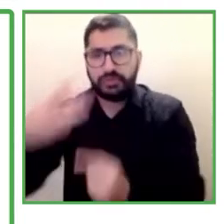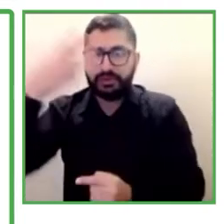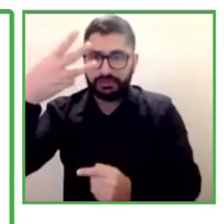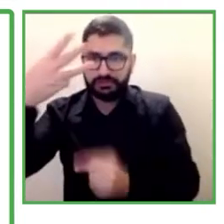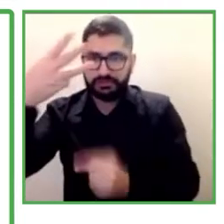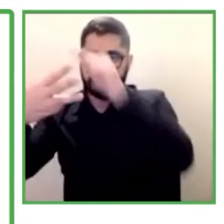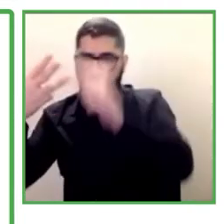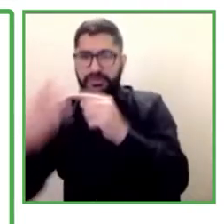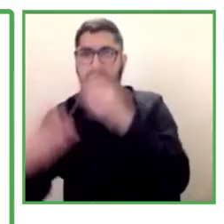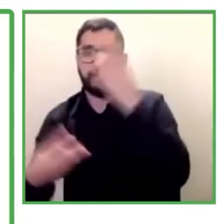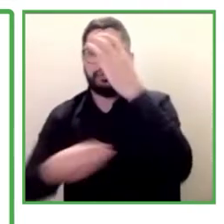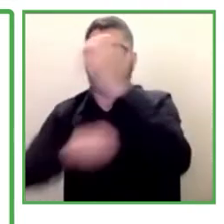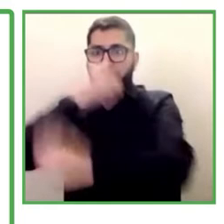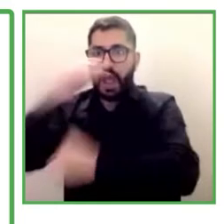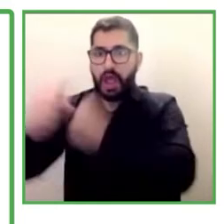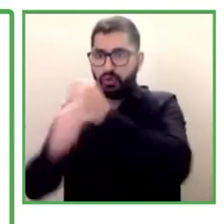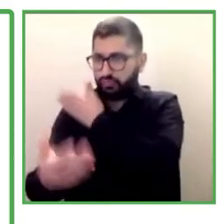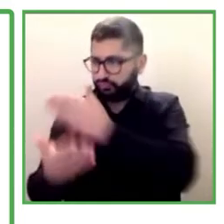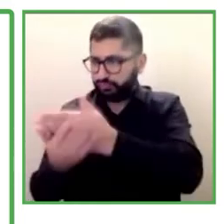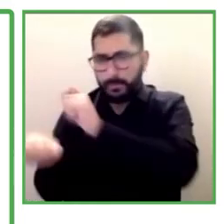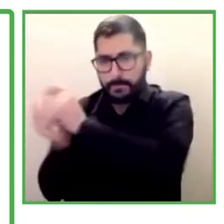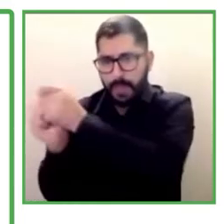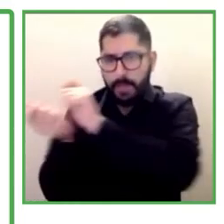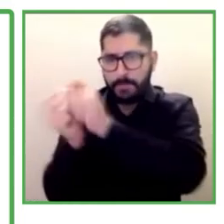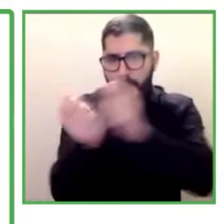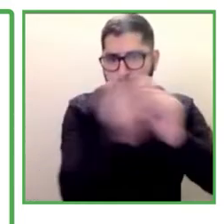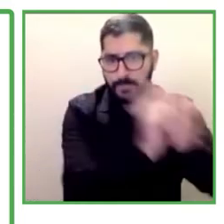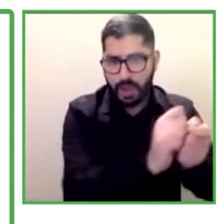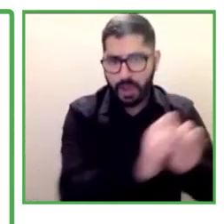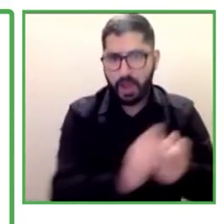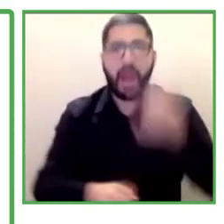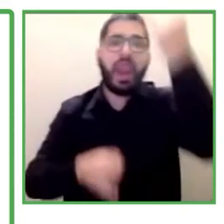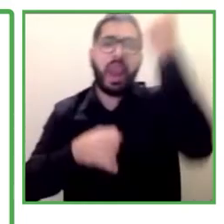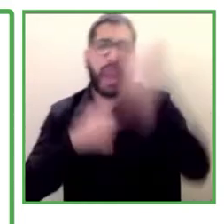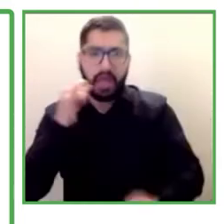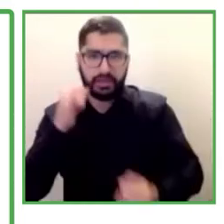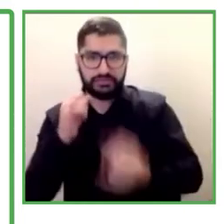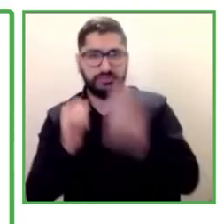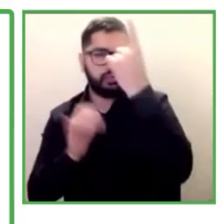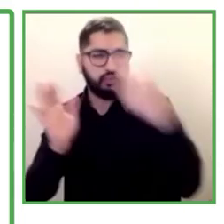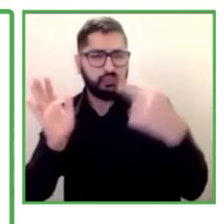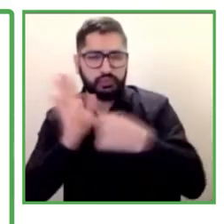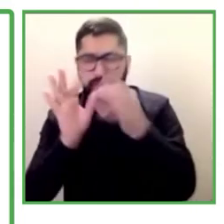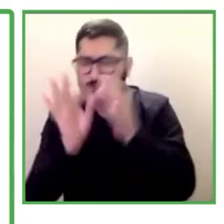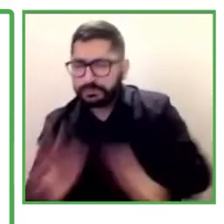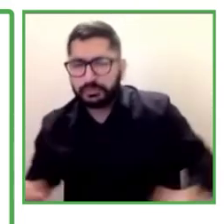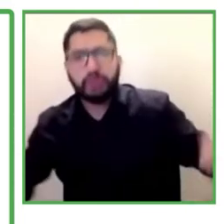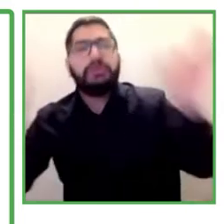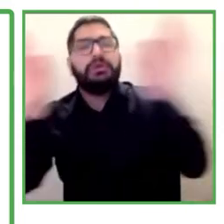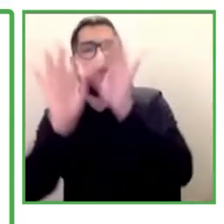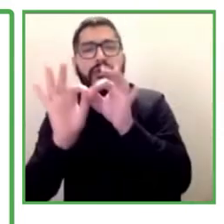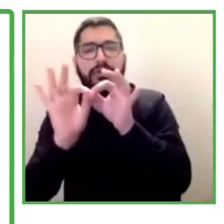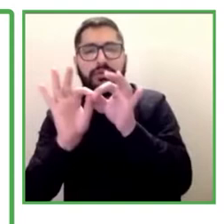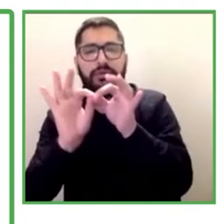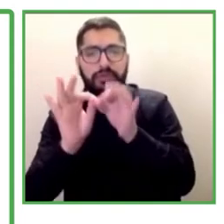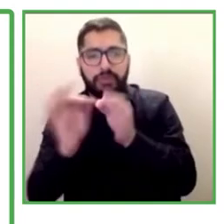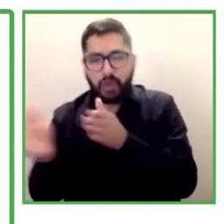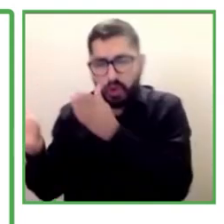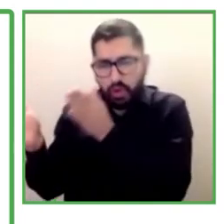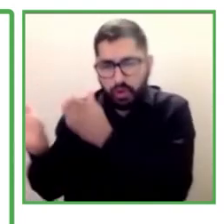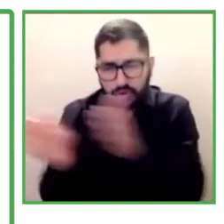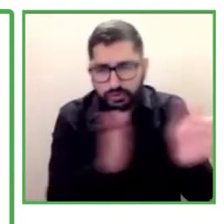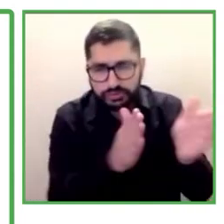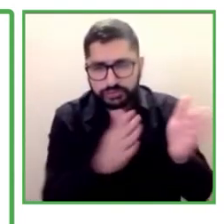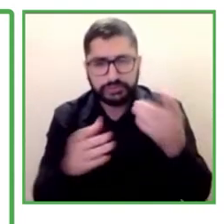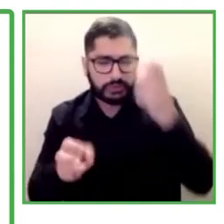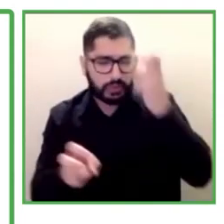yo creo que uno de los puntos relevantes como factores críticos ha sido en el proceso de implementación acá en Chile